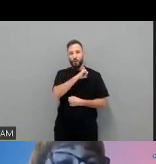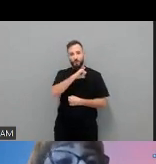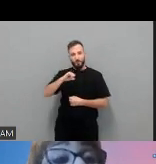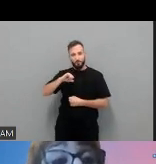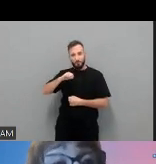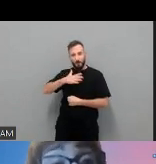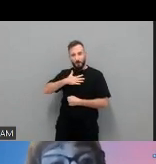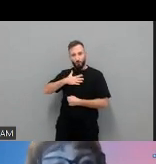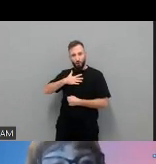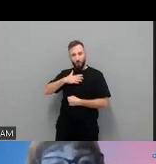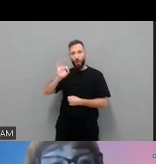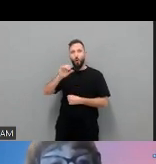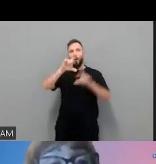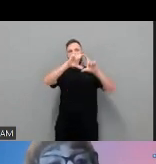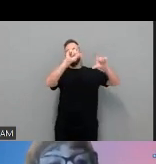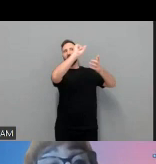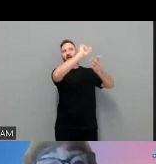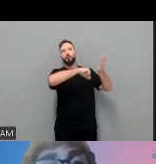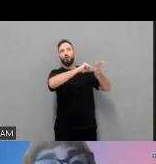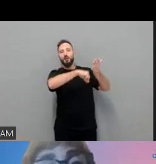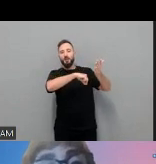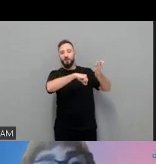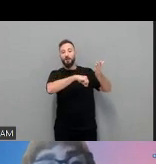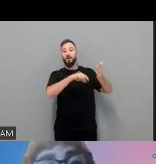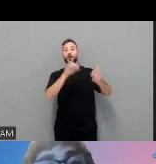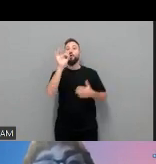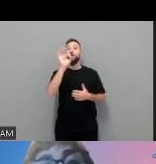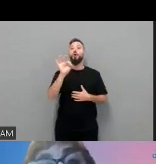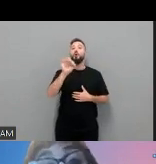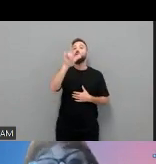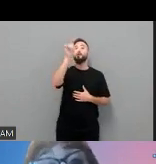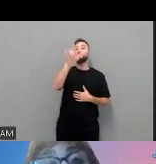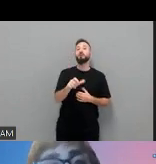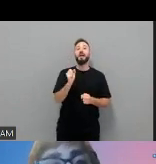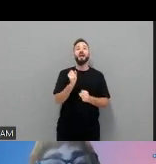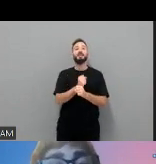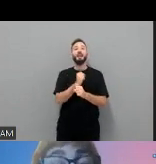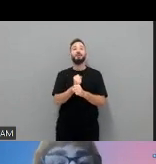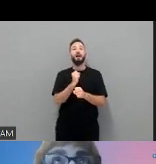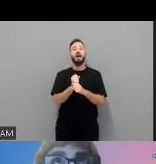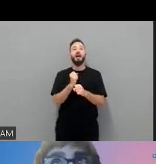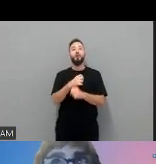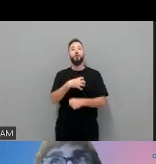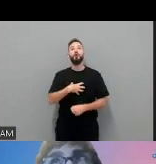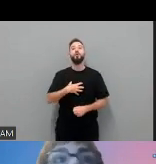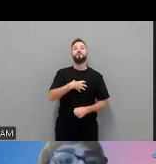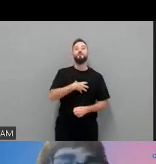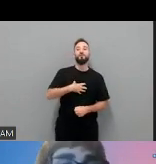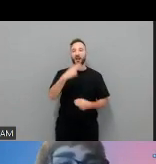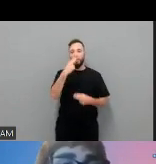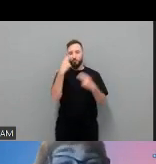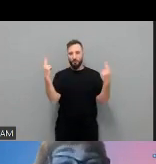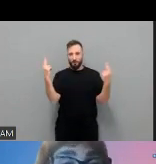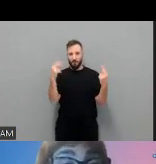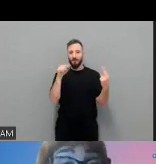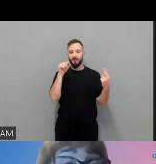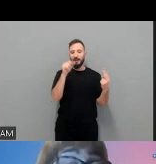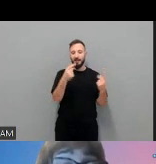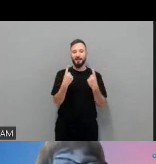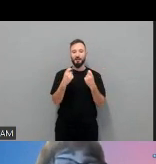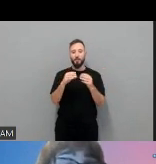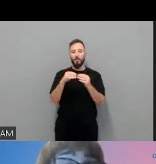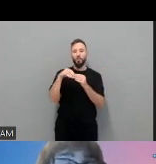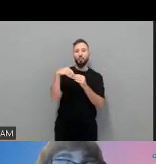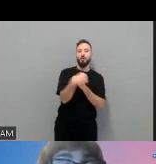o por cuenta ajena, pero vinculada a empresa privada, y un trabajador de empleo público. ¿Por qué esto es así? Porque hay un requisito documental más.